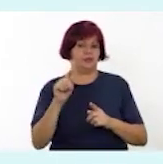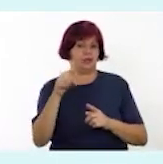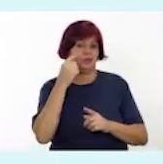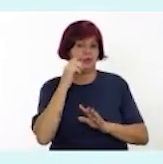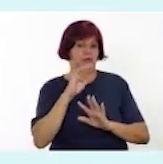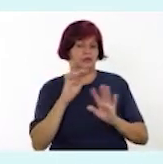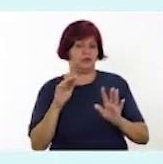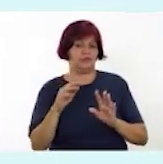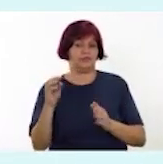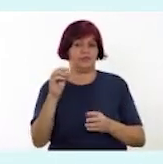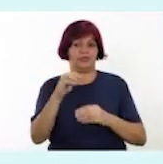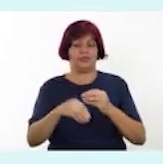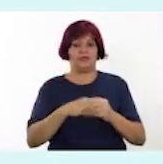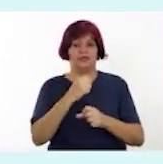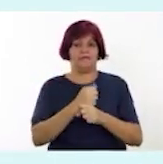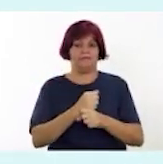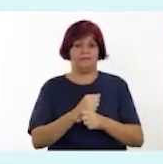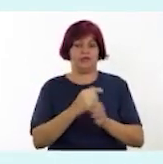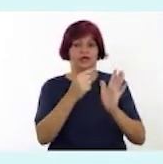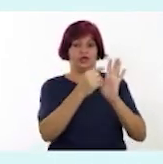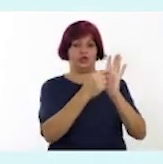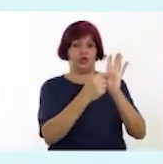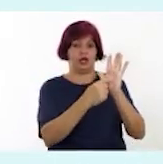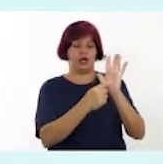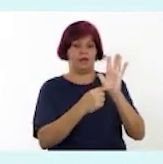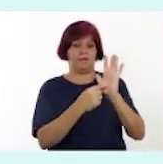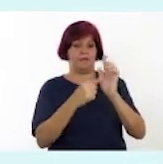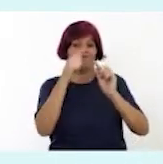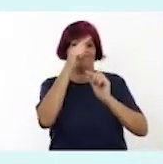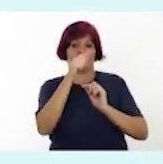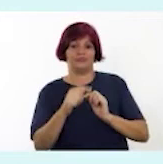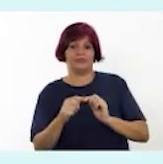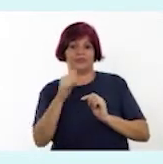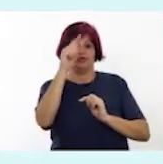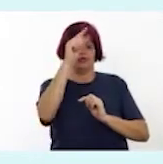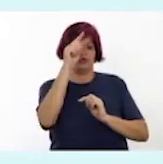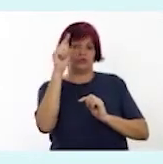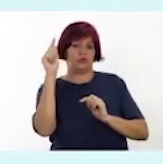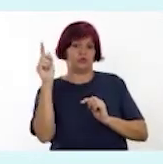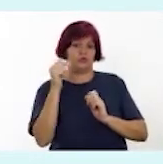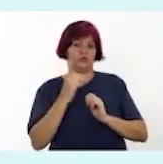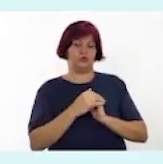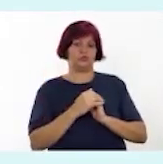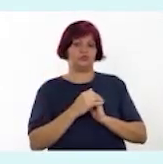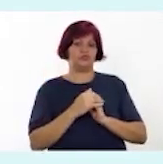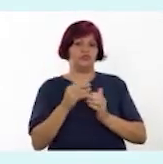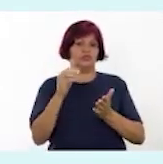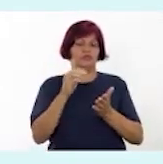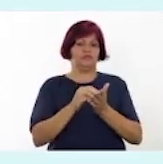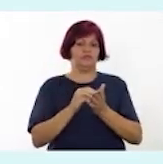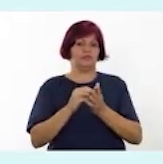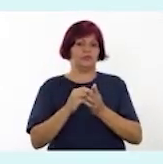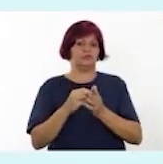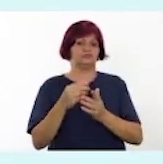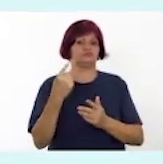de factores primos. Ahí lo tienen, ya ahí aplicando la definición y las propiedades de los radicales,